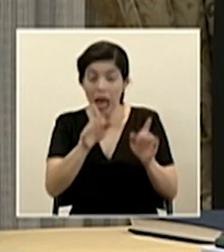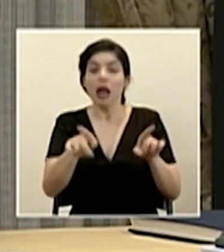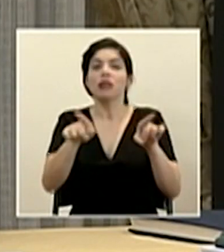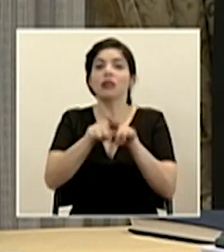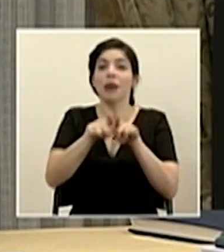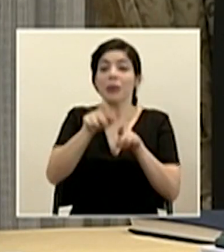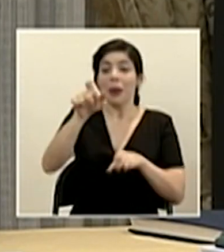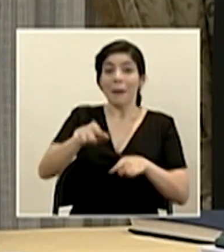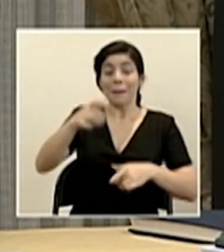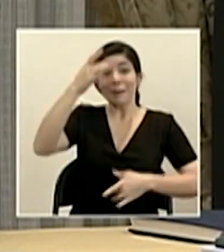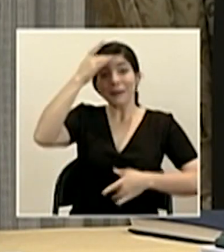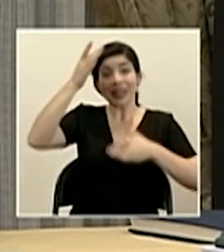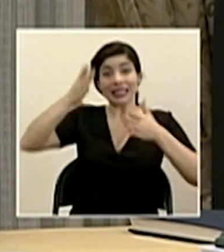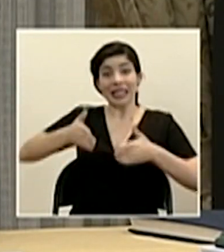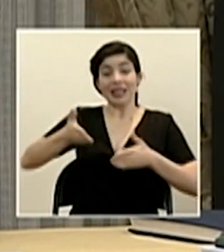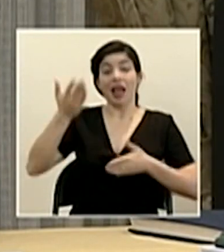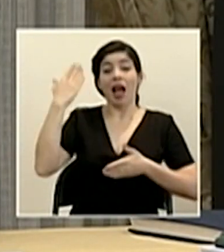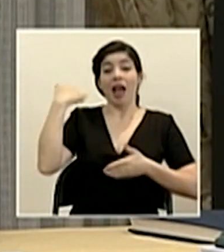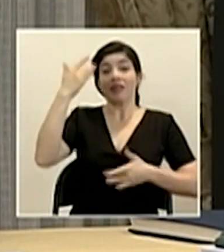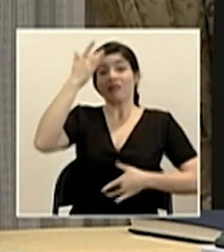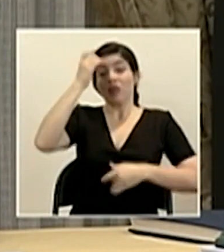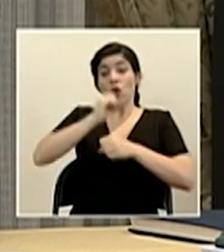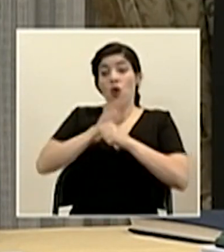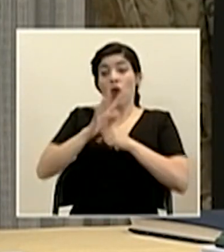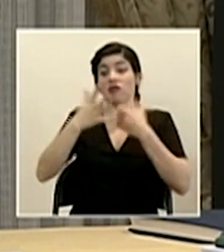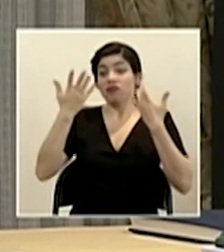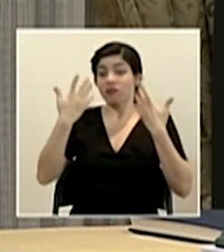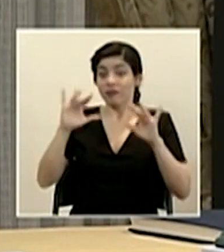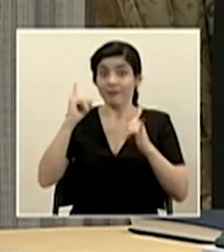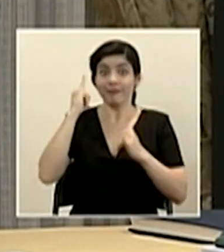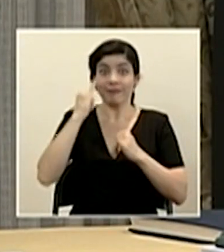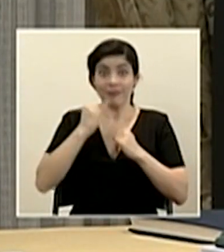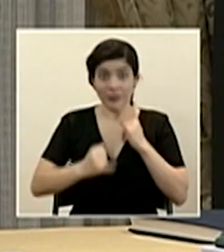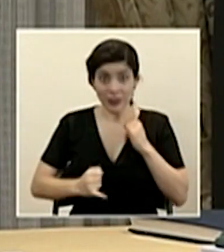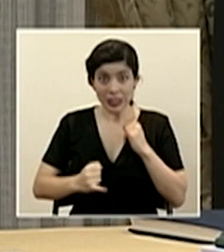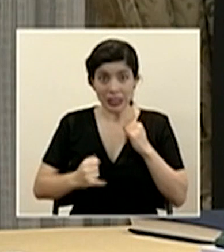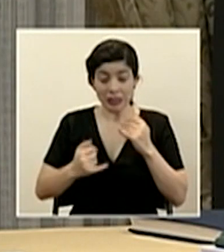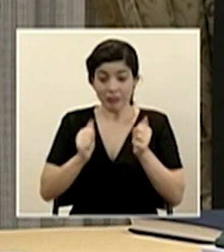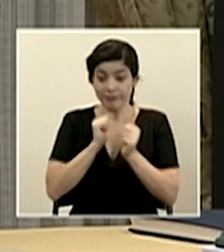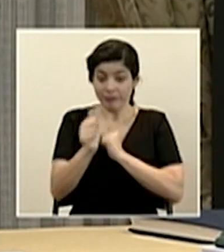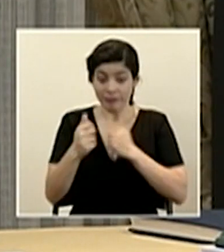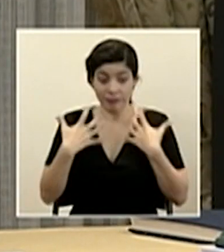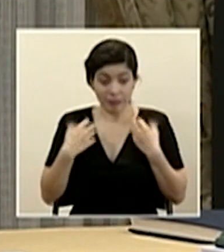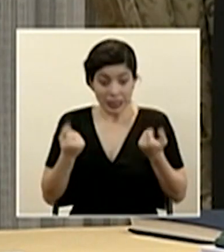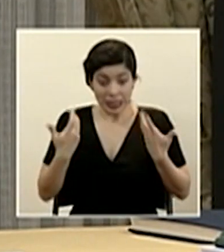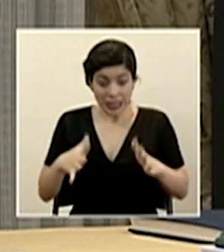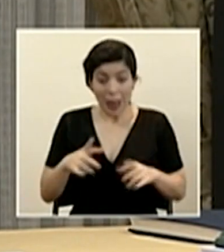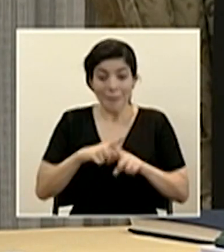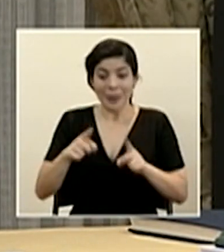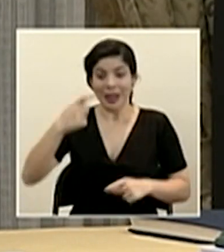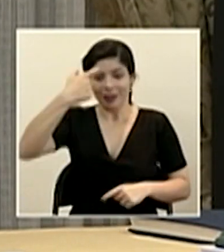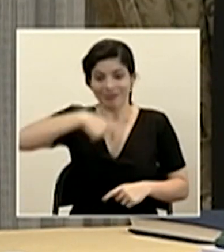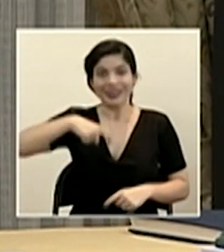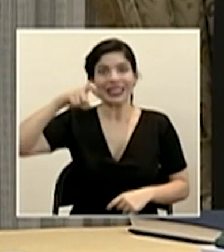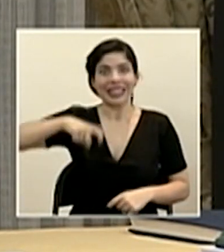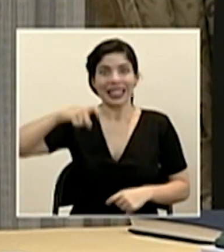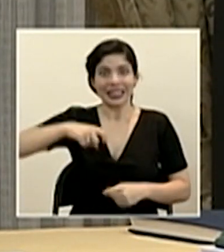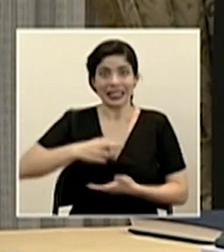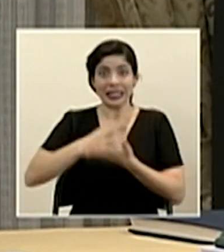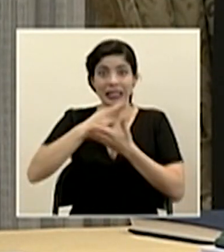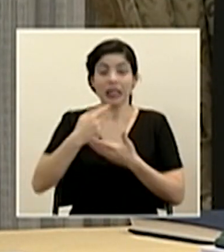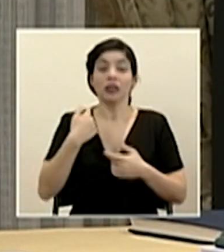como pacientes post-COVID-19, o sea, pacientes que ya pasaron por la enfermedad y que ya han